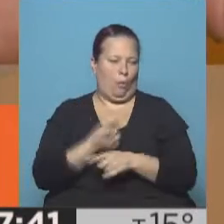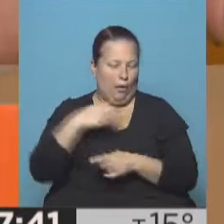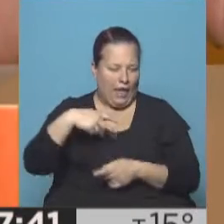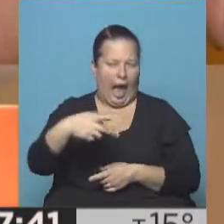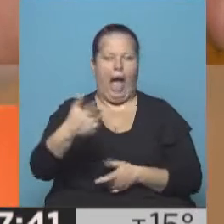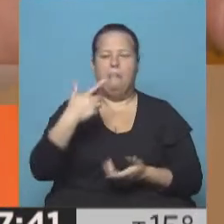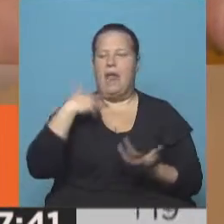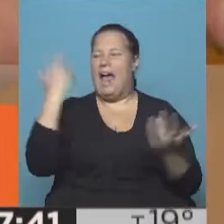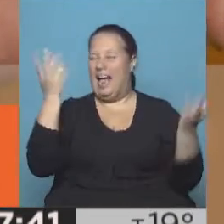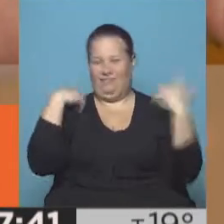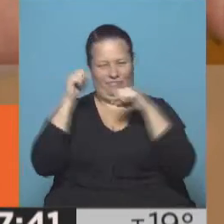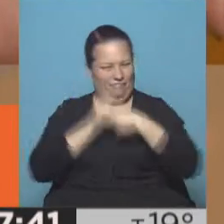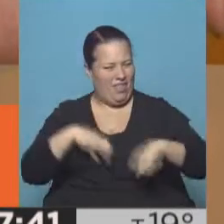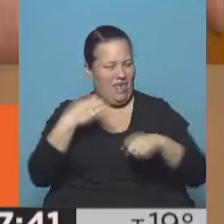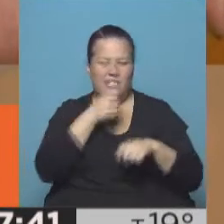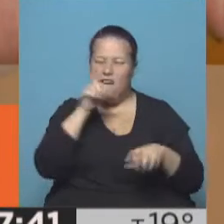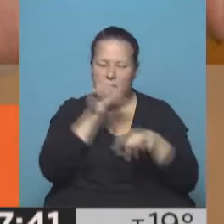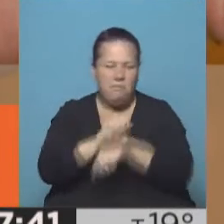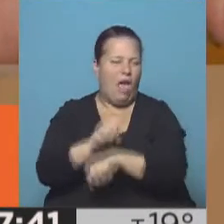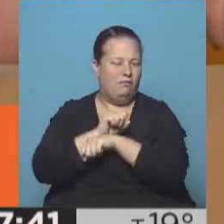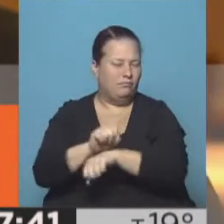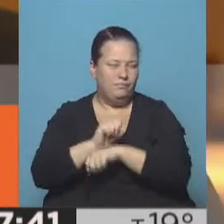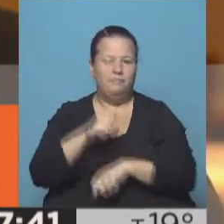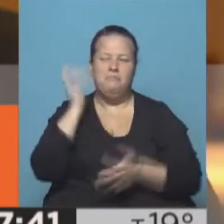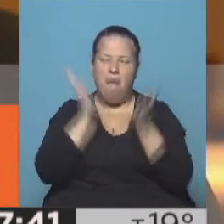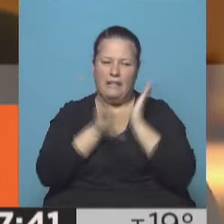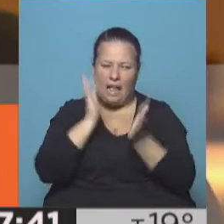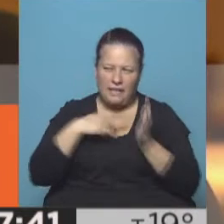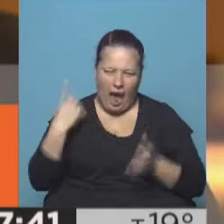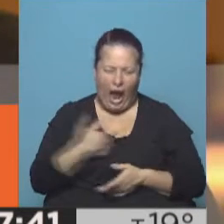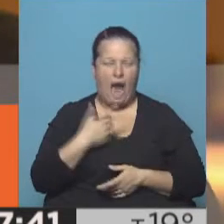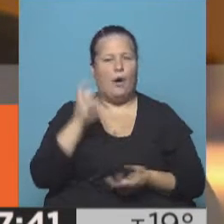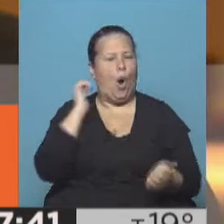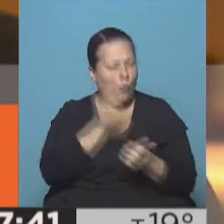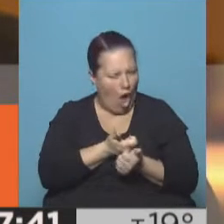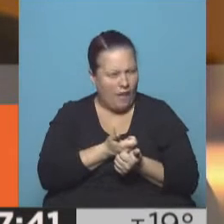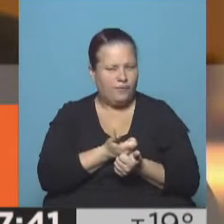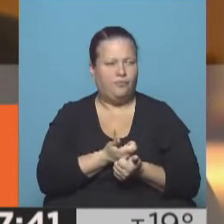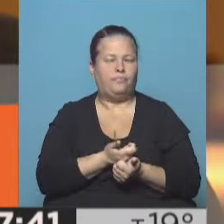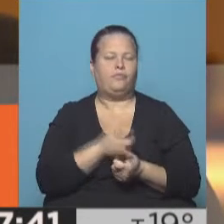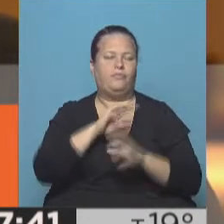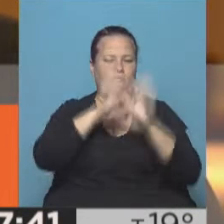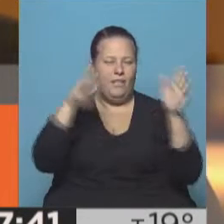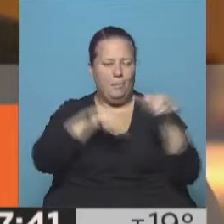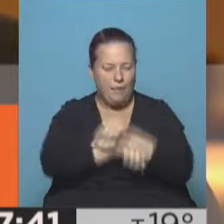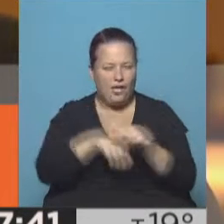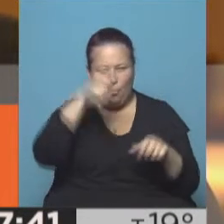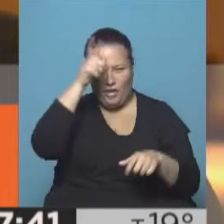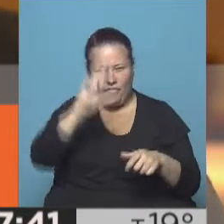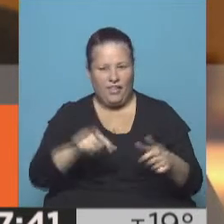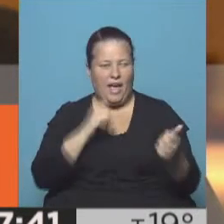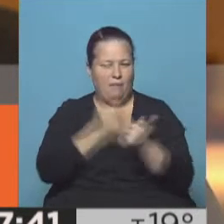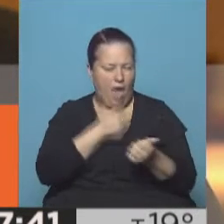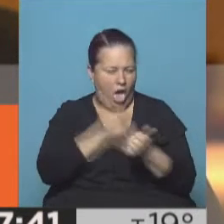podíamos andar a ningún lado porque siempre llevaban presa, los maltrataban, fuimos violadas en los carabozos por la Policía